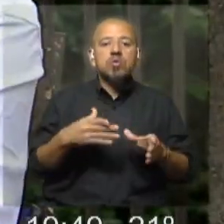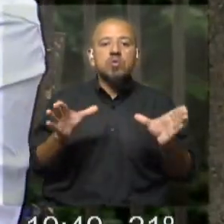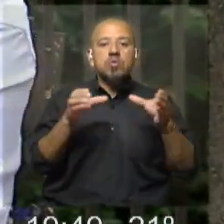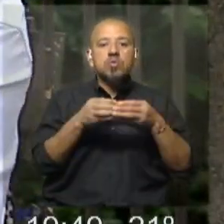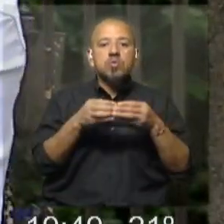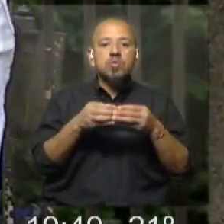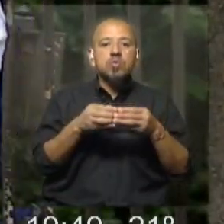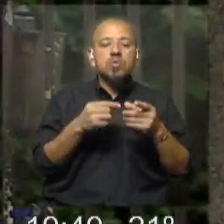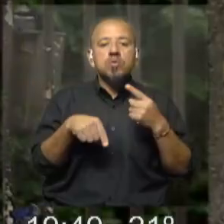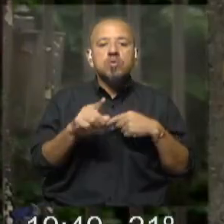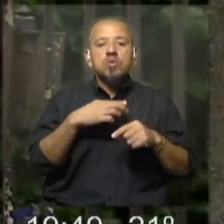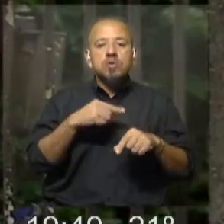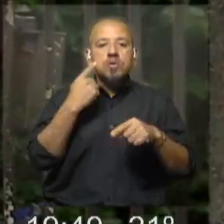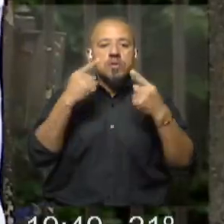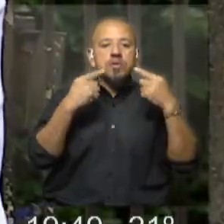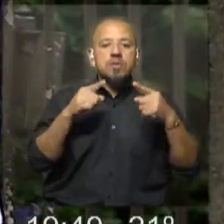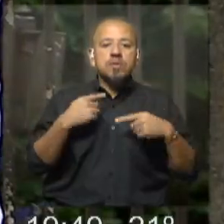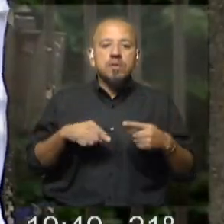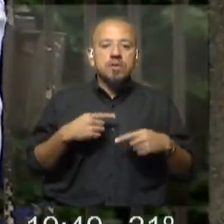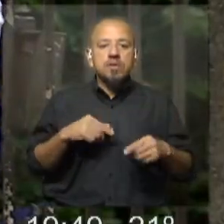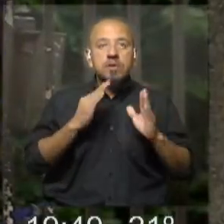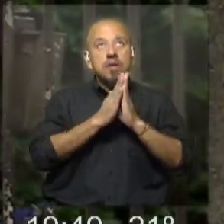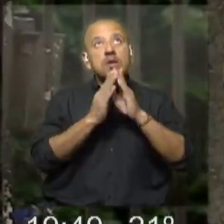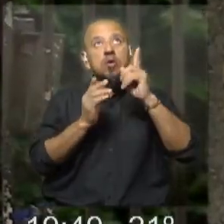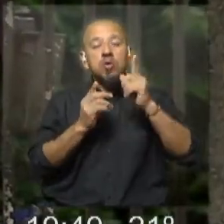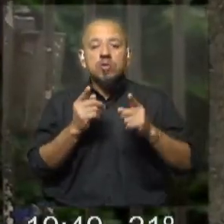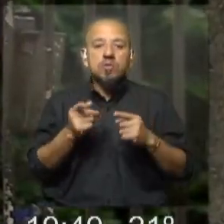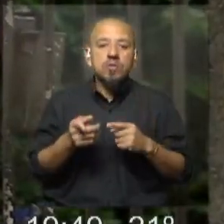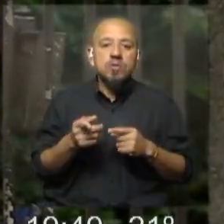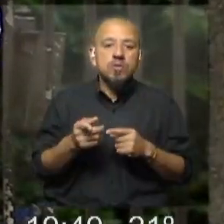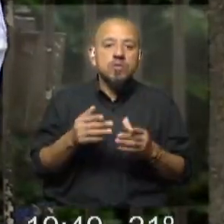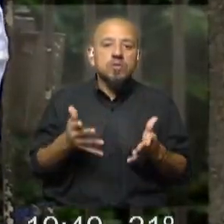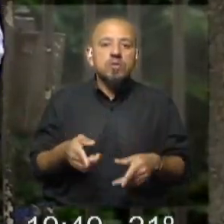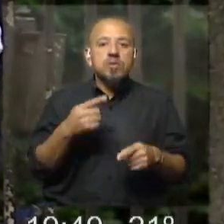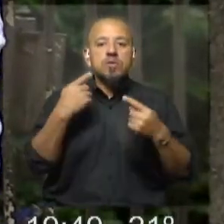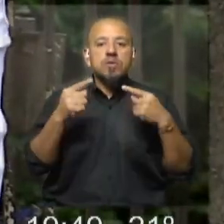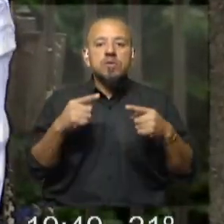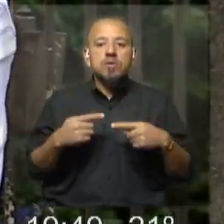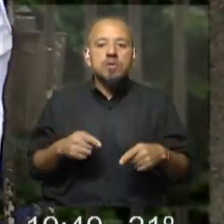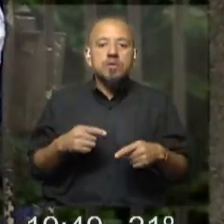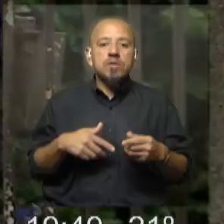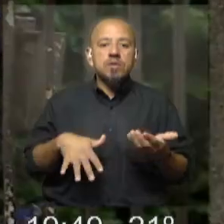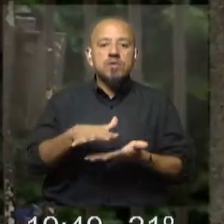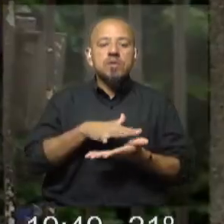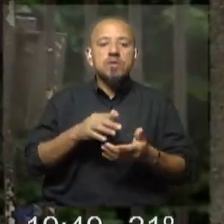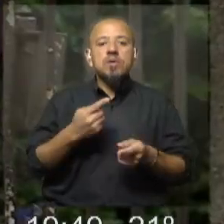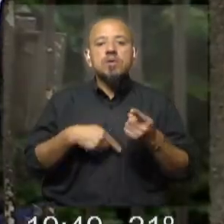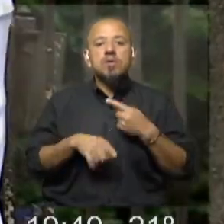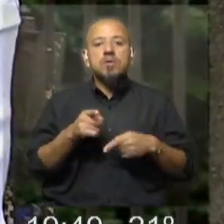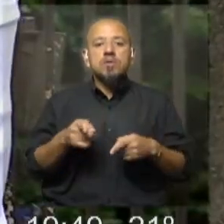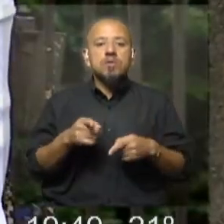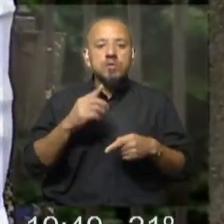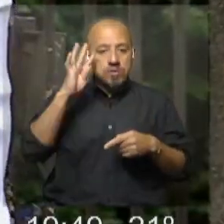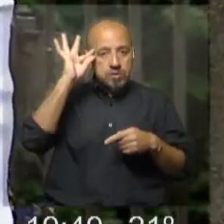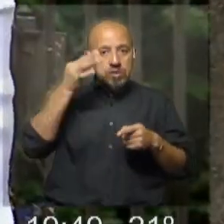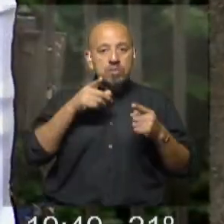corrientes ideológicas, de distintas visiones religiosas, de distintas partes del territorio nacional. Entonces, creemos que